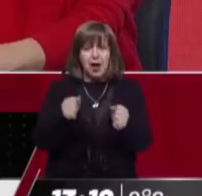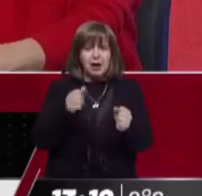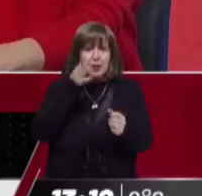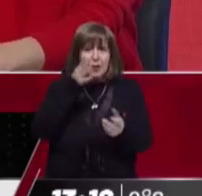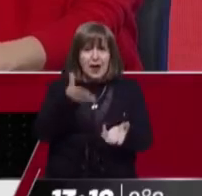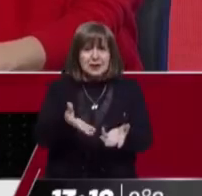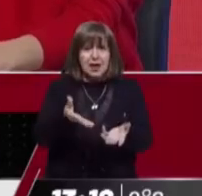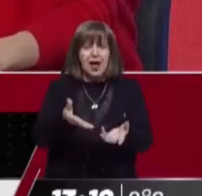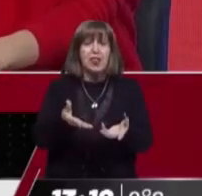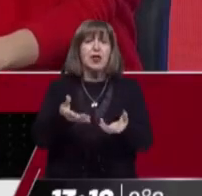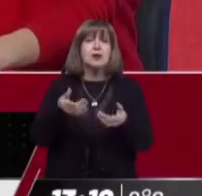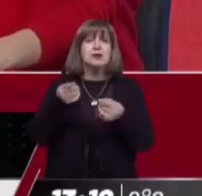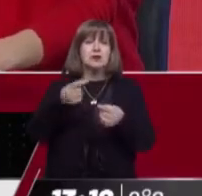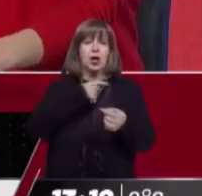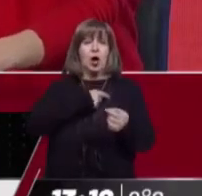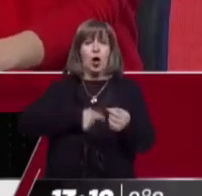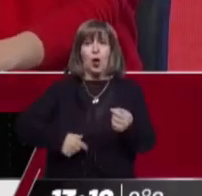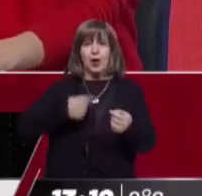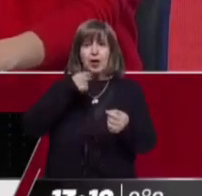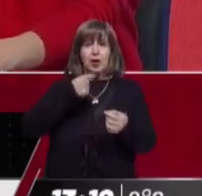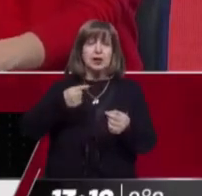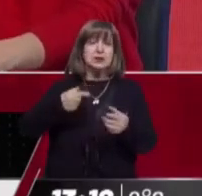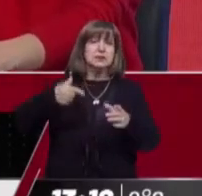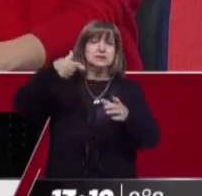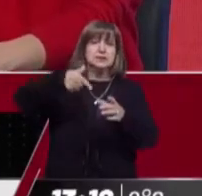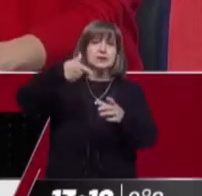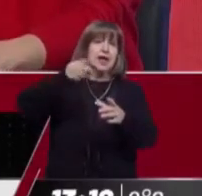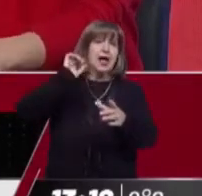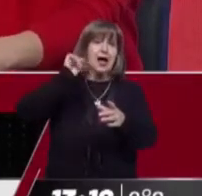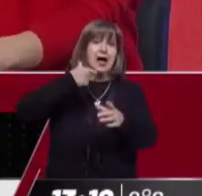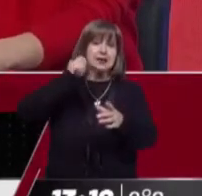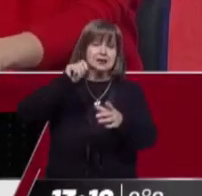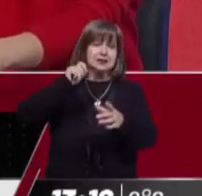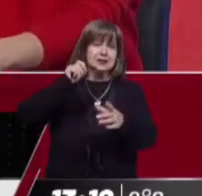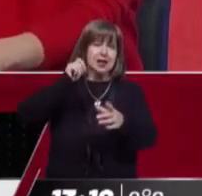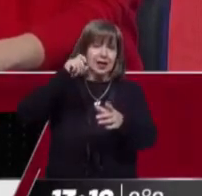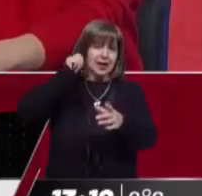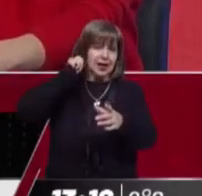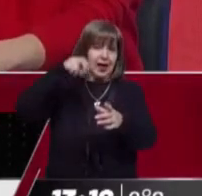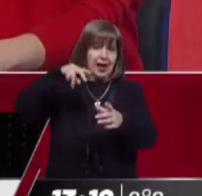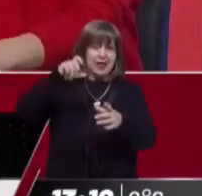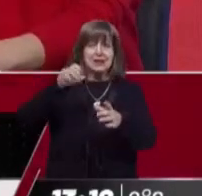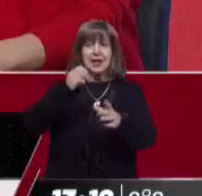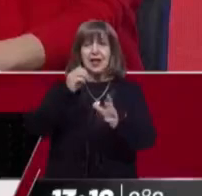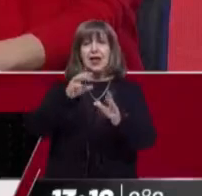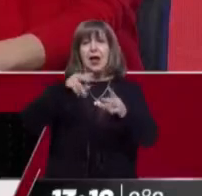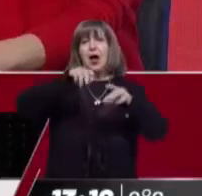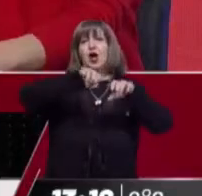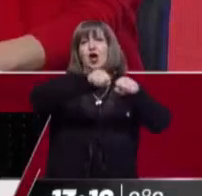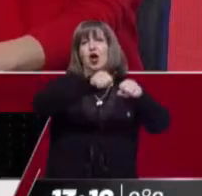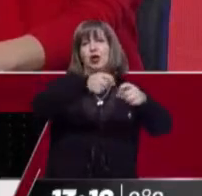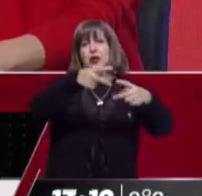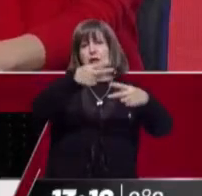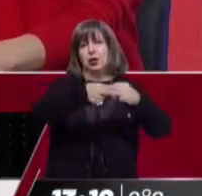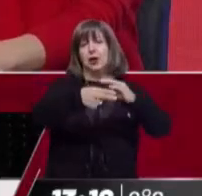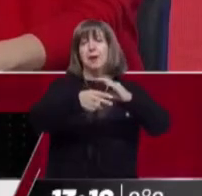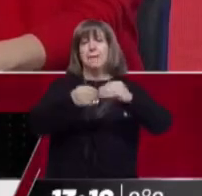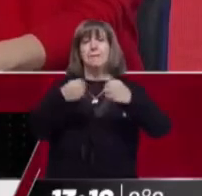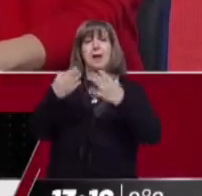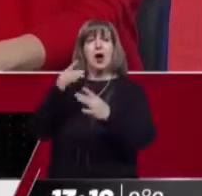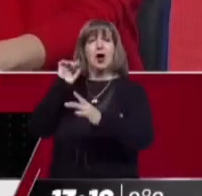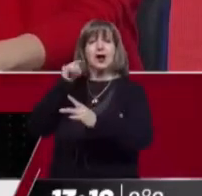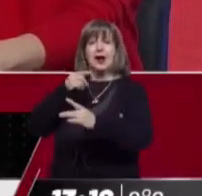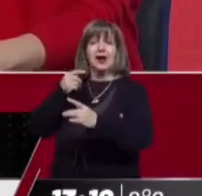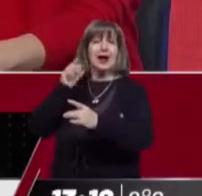gobierno decida cortar el suministro en diferentes estaciones de servicio para así priorizar a por ejemplo los hogares los hospitales las escuelas dando la